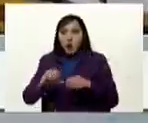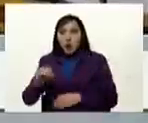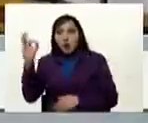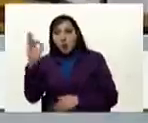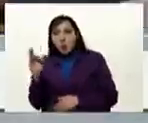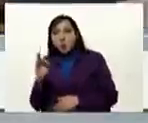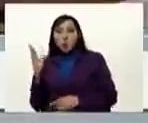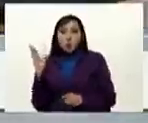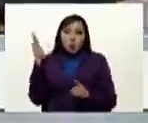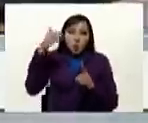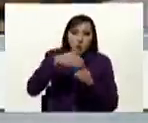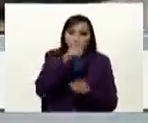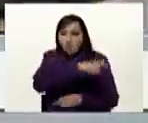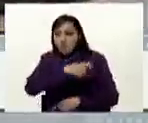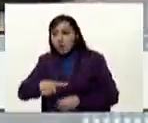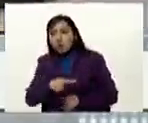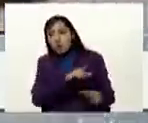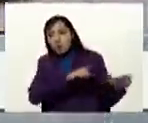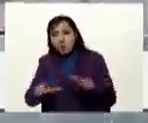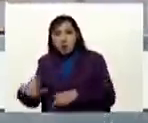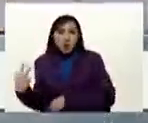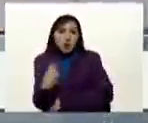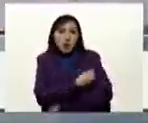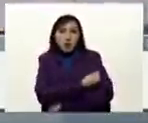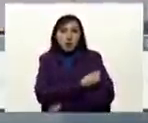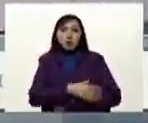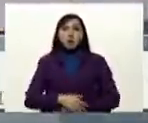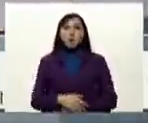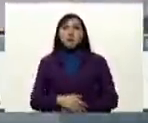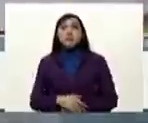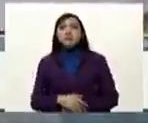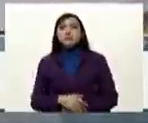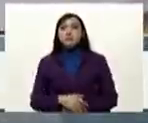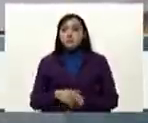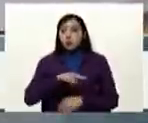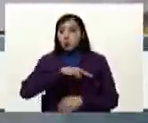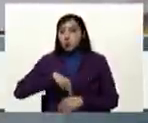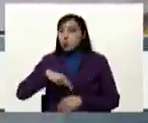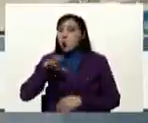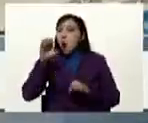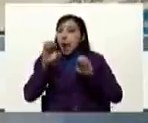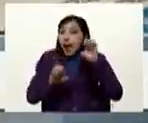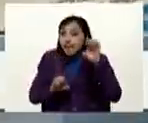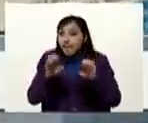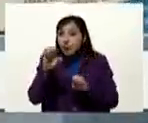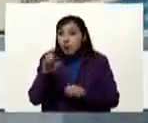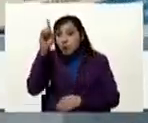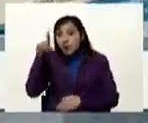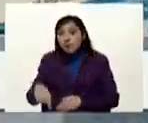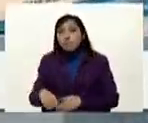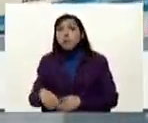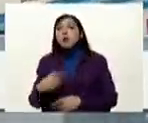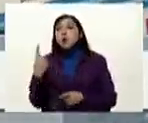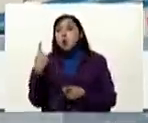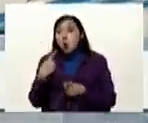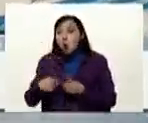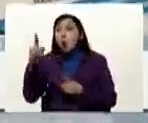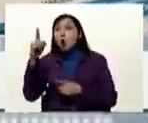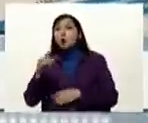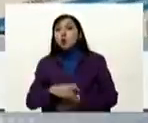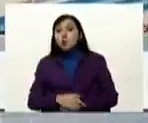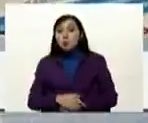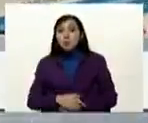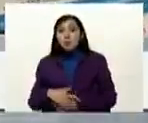70% de vacunados y vacunadas. Estamos evaluando también un fármaco de